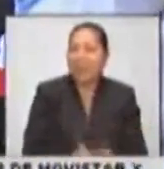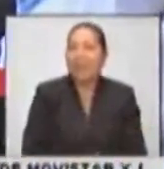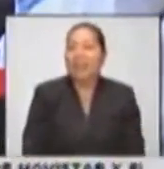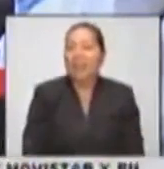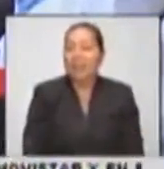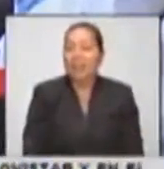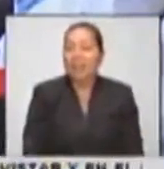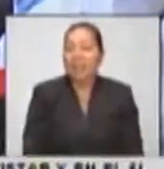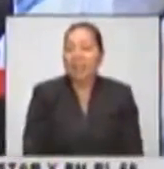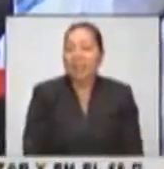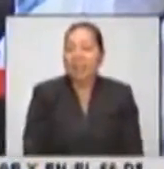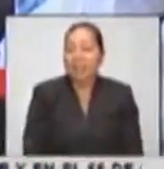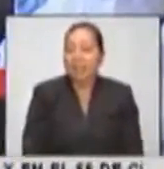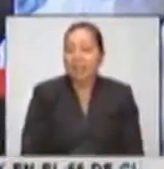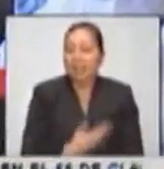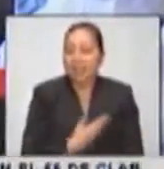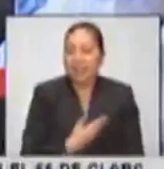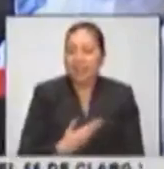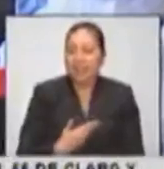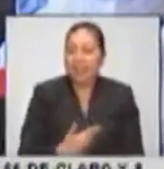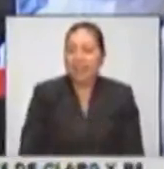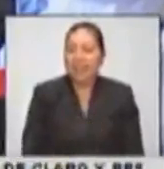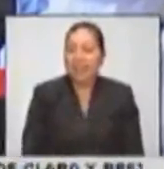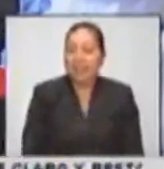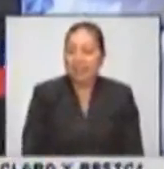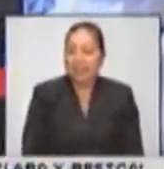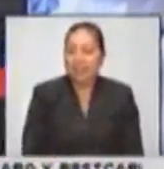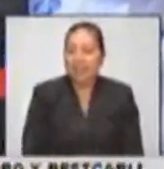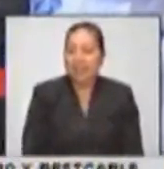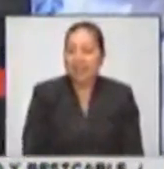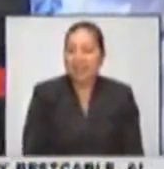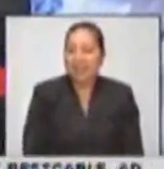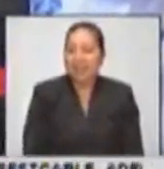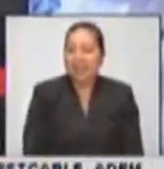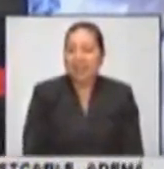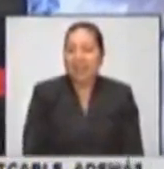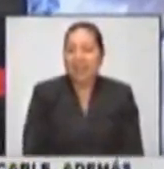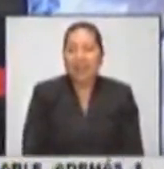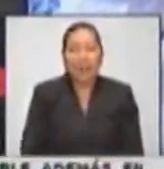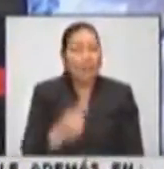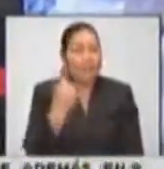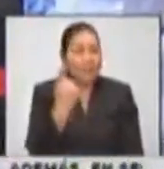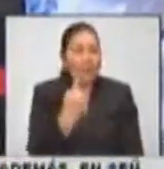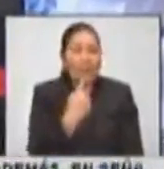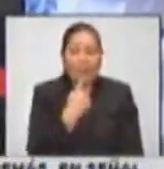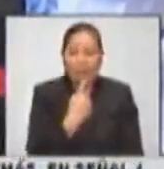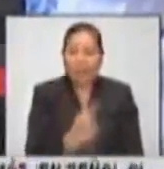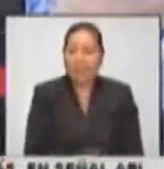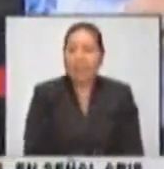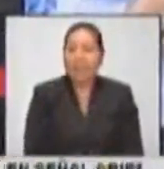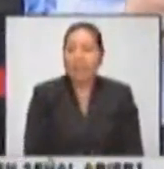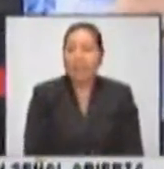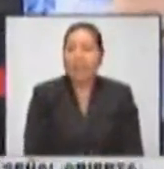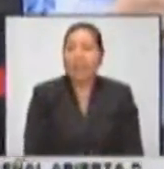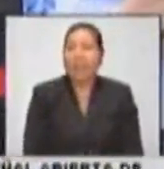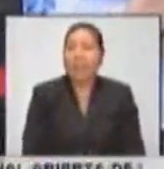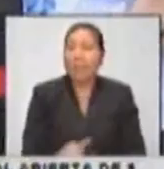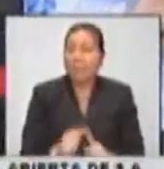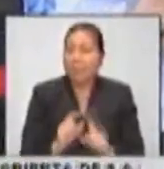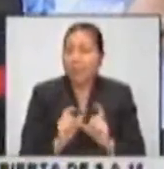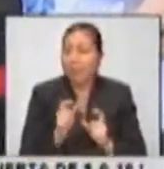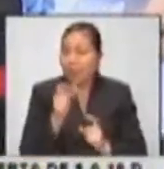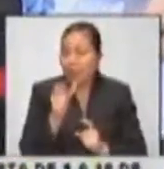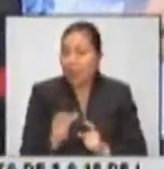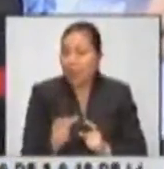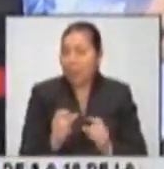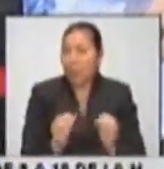funcionarios de gobierno, señora Bugataz. En primer lugar, decir que varios de los congresistas acá